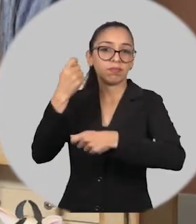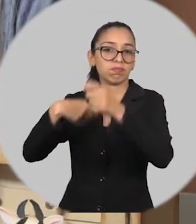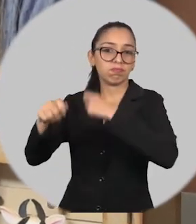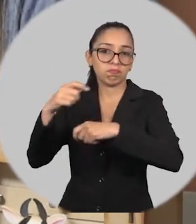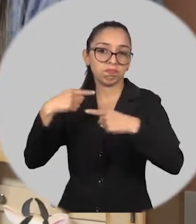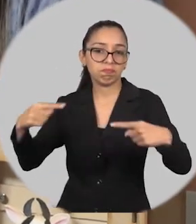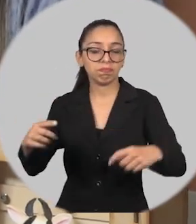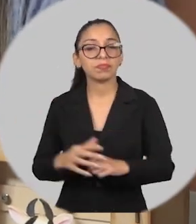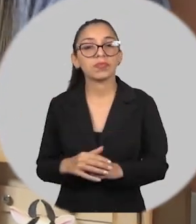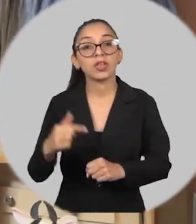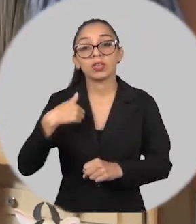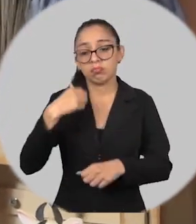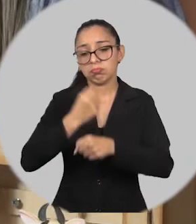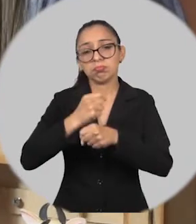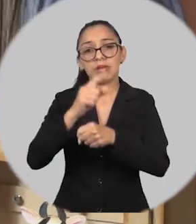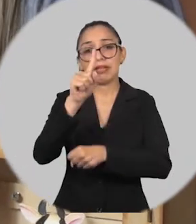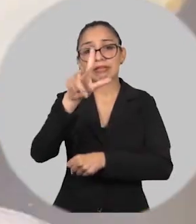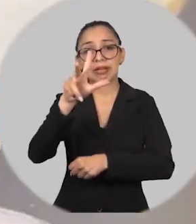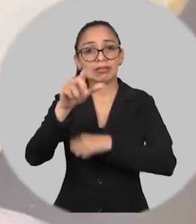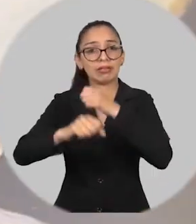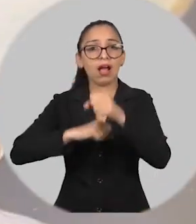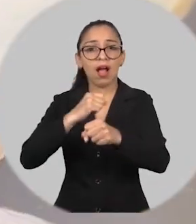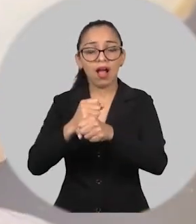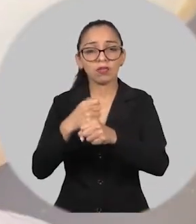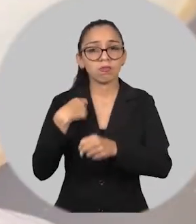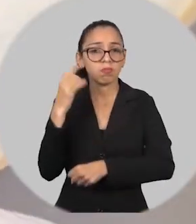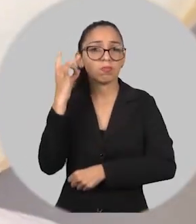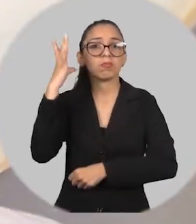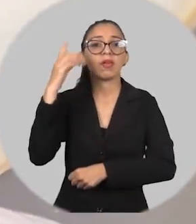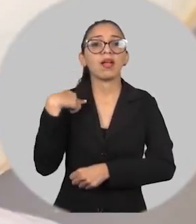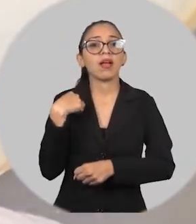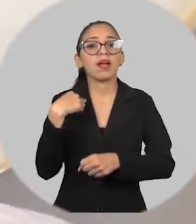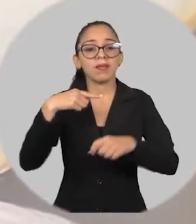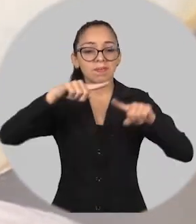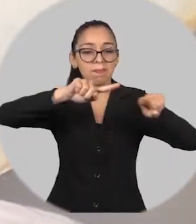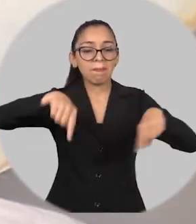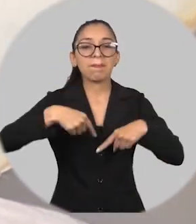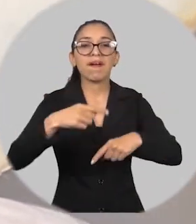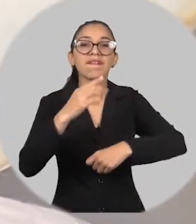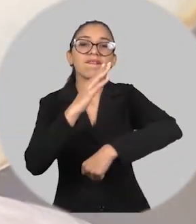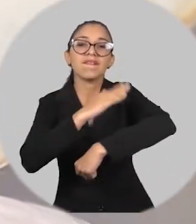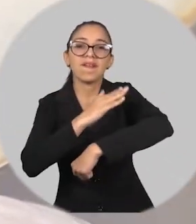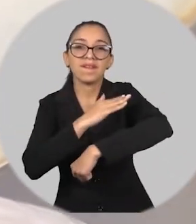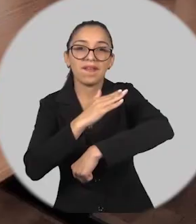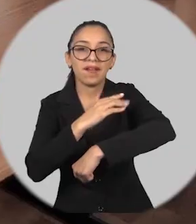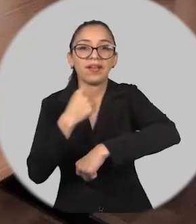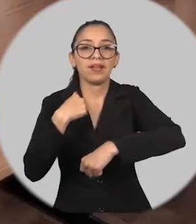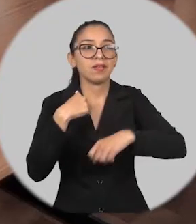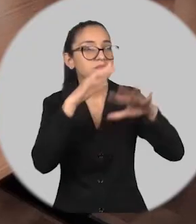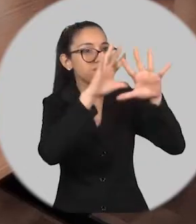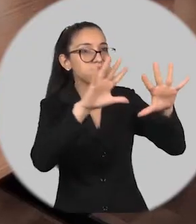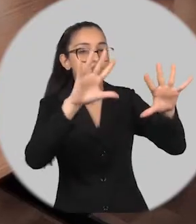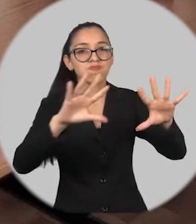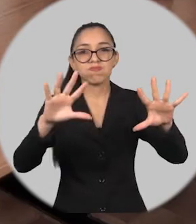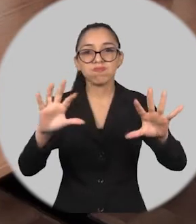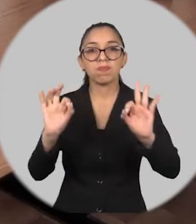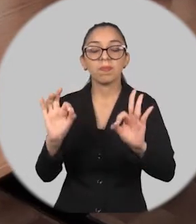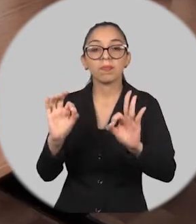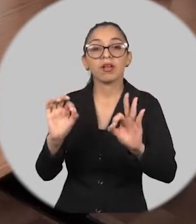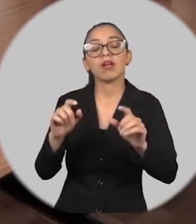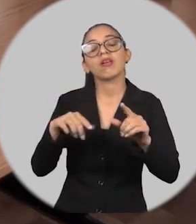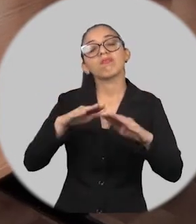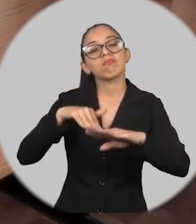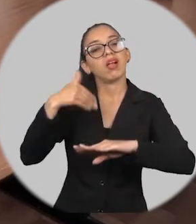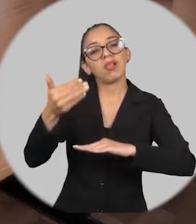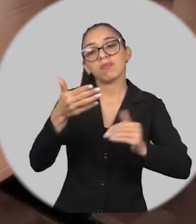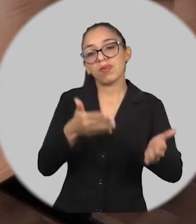13 años en mi profesión en diseño interior, hacía habitaciones de bebé, a lo que me dedicaba exclusivamente. Luego me aparté del